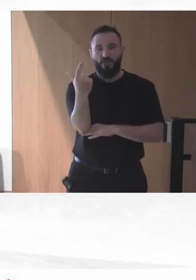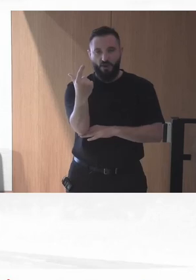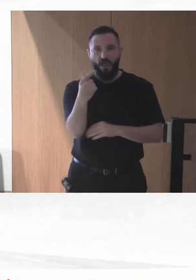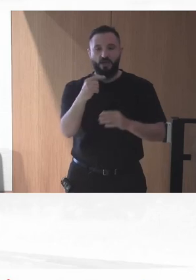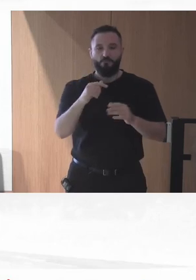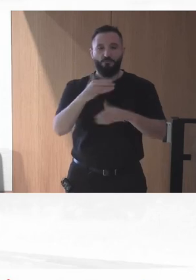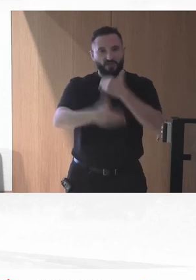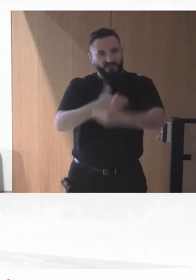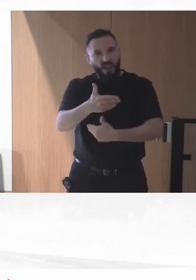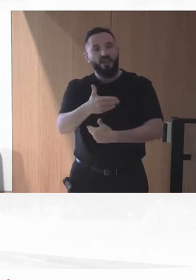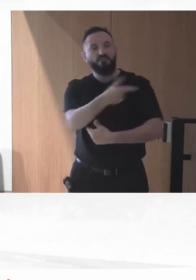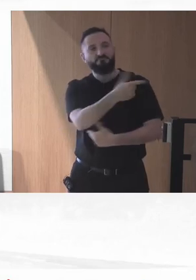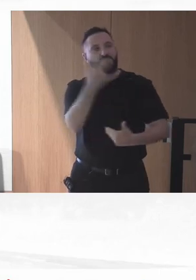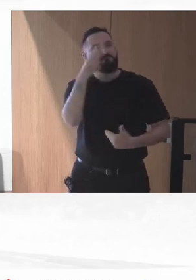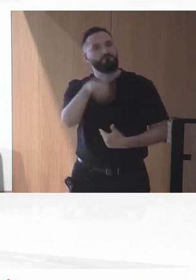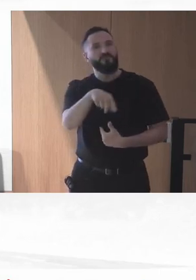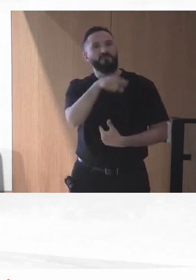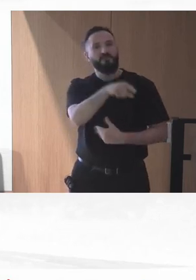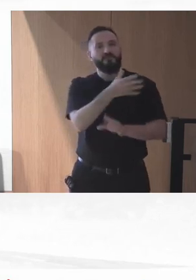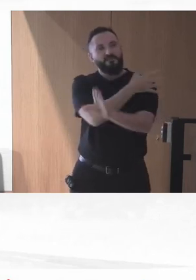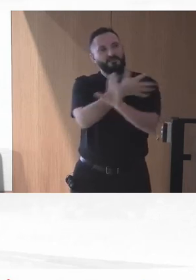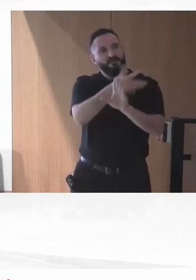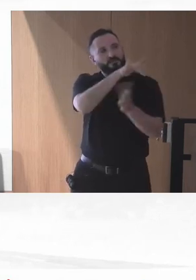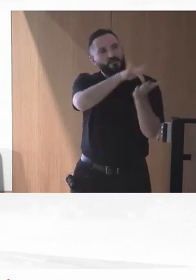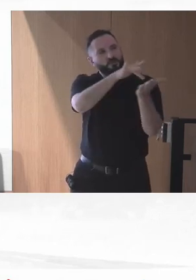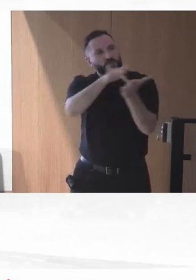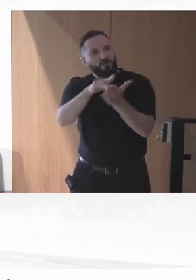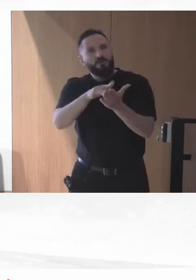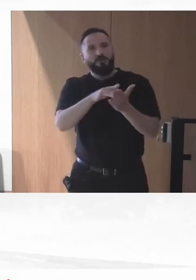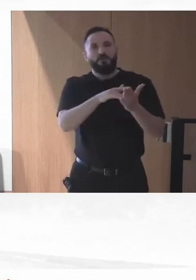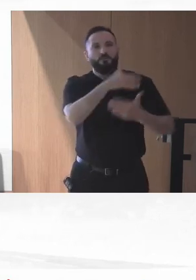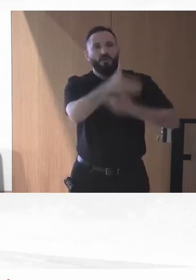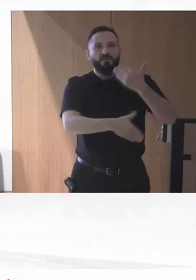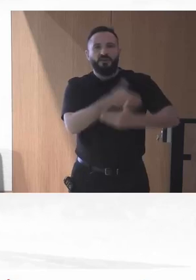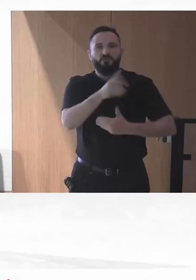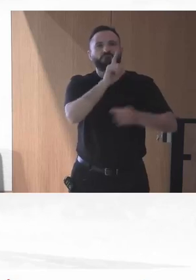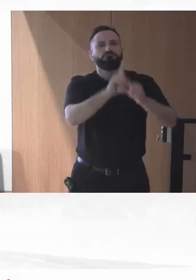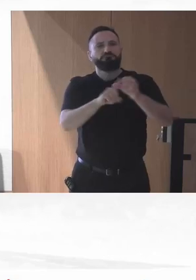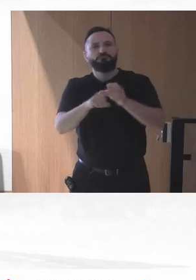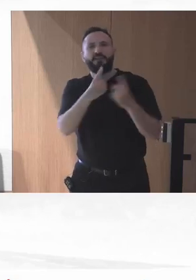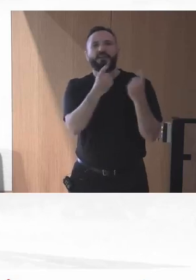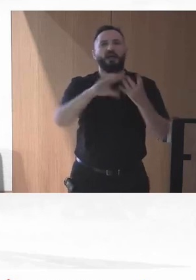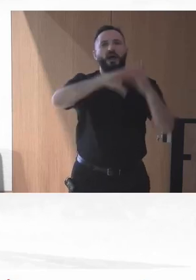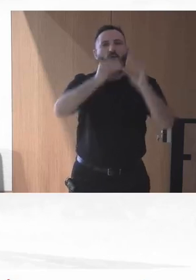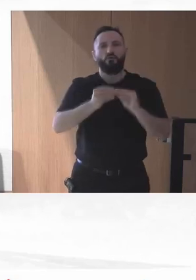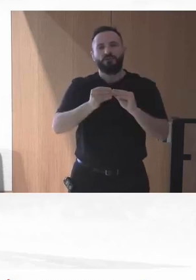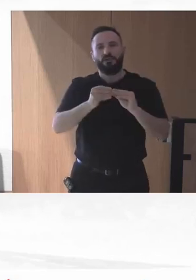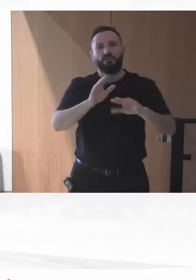facilitado procesos donde se requerían ajustes procesales por parte de personas